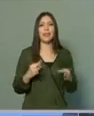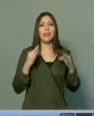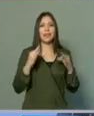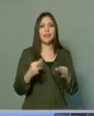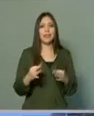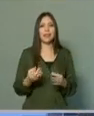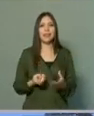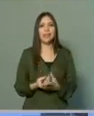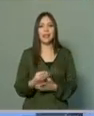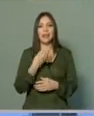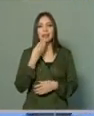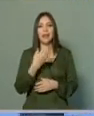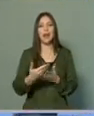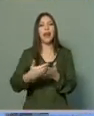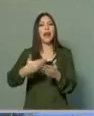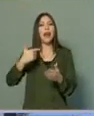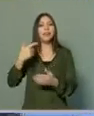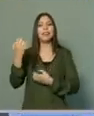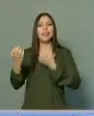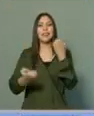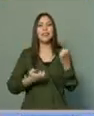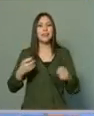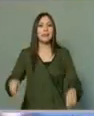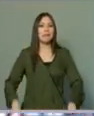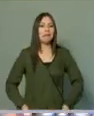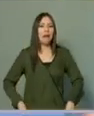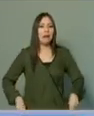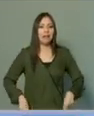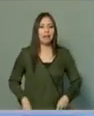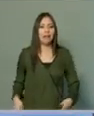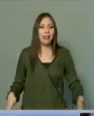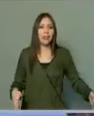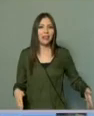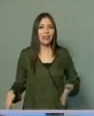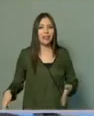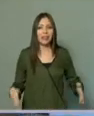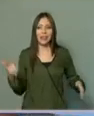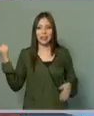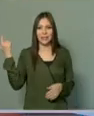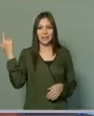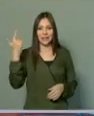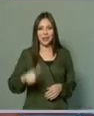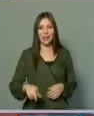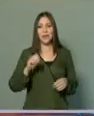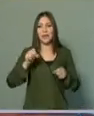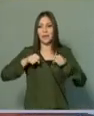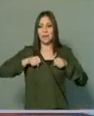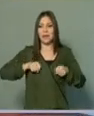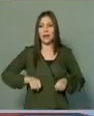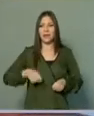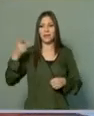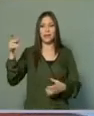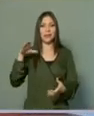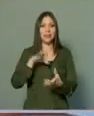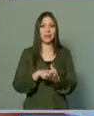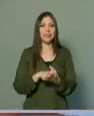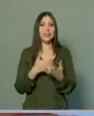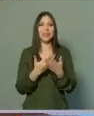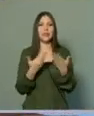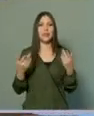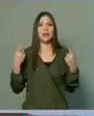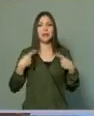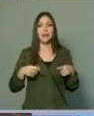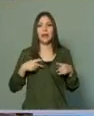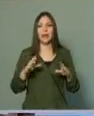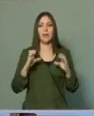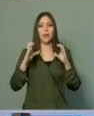cosa. Antes te ibas al gimnasio con el pantalón de abuelita, el pants de la abuelita prestado, y la playera del marido, ¿no? Hoy en día ya la gente